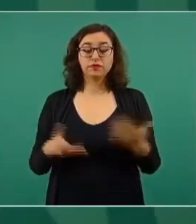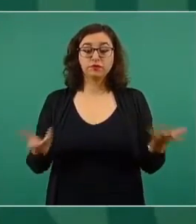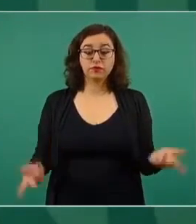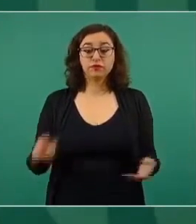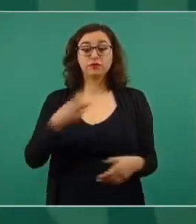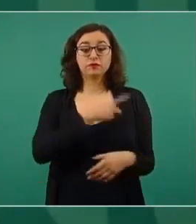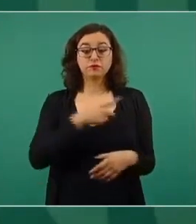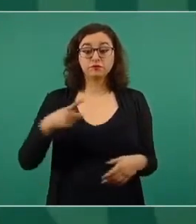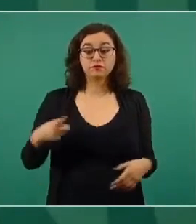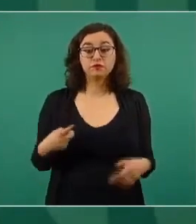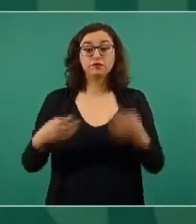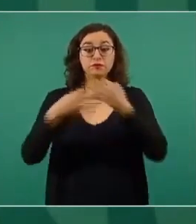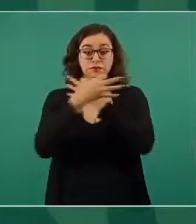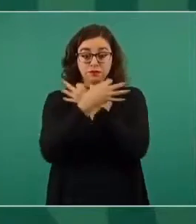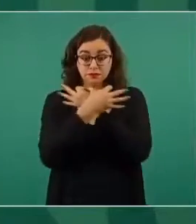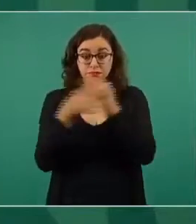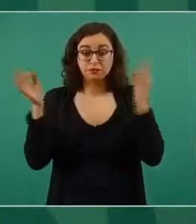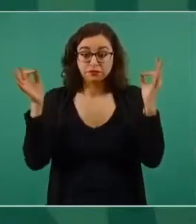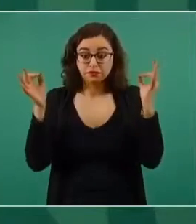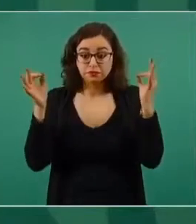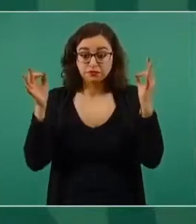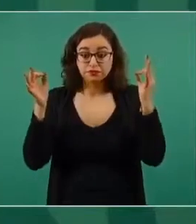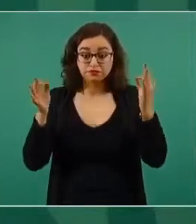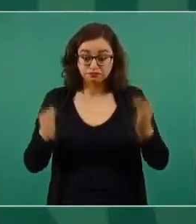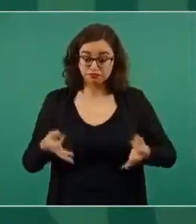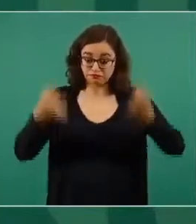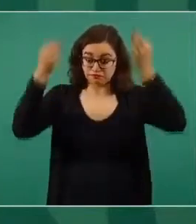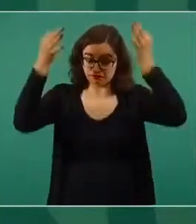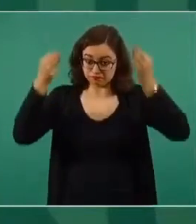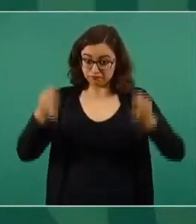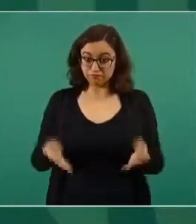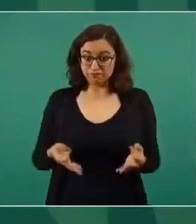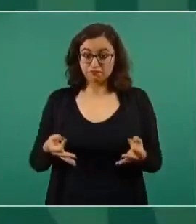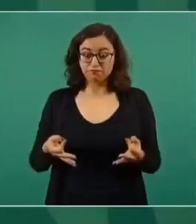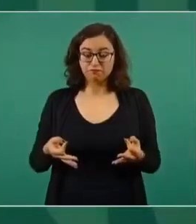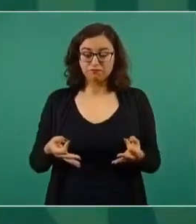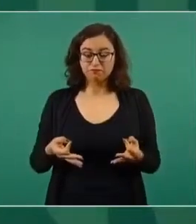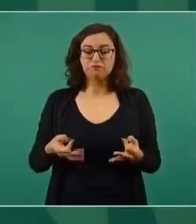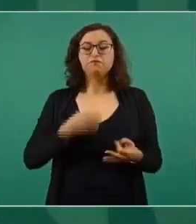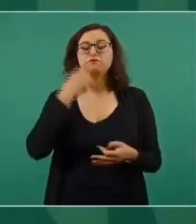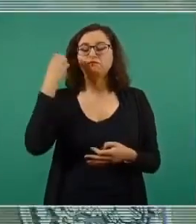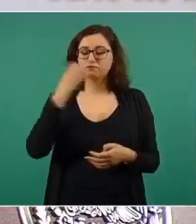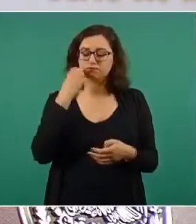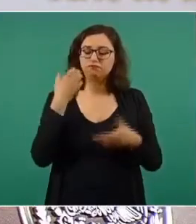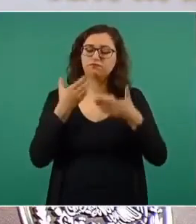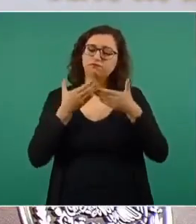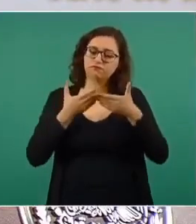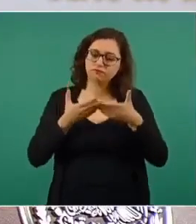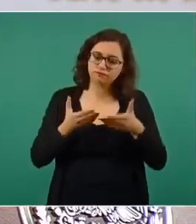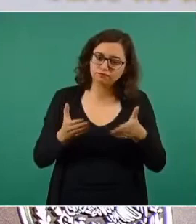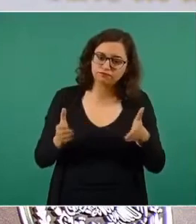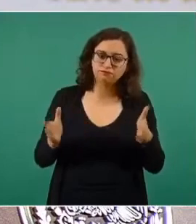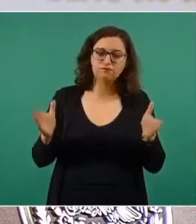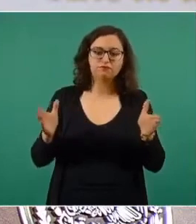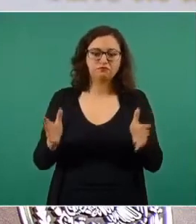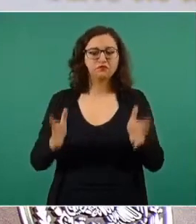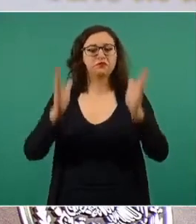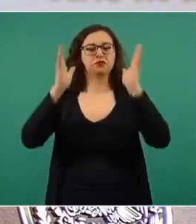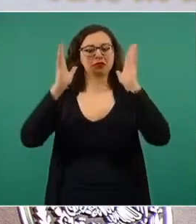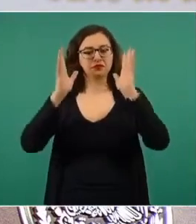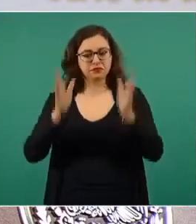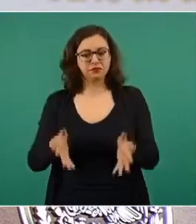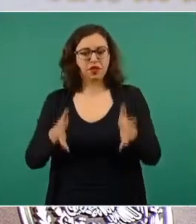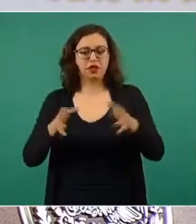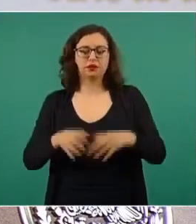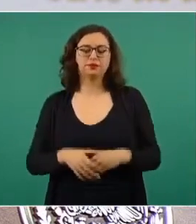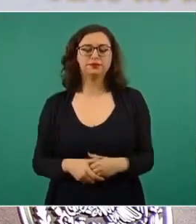oficialmente ya vamos a regresar a las aulas, a